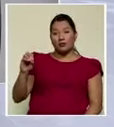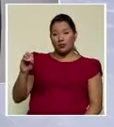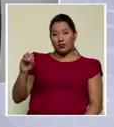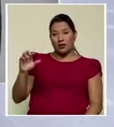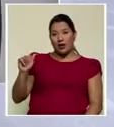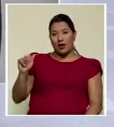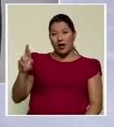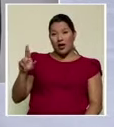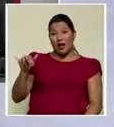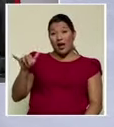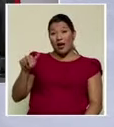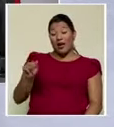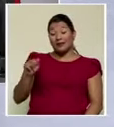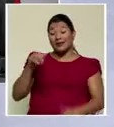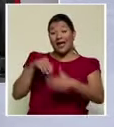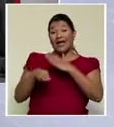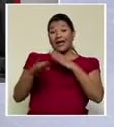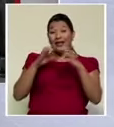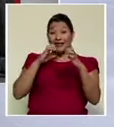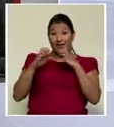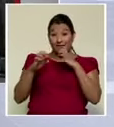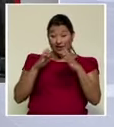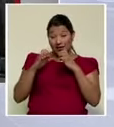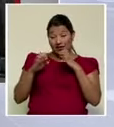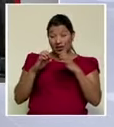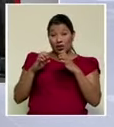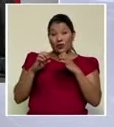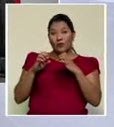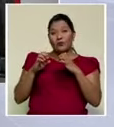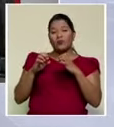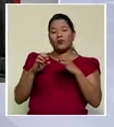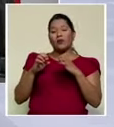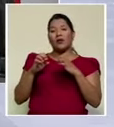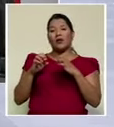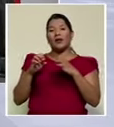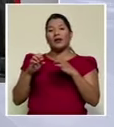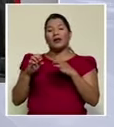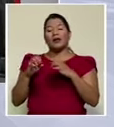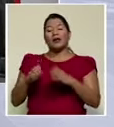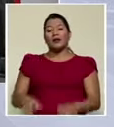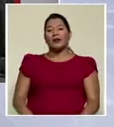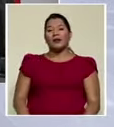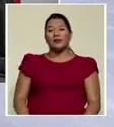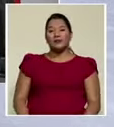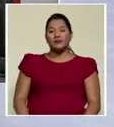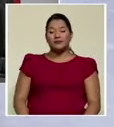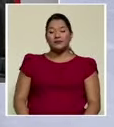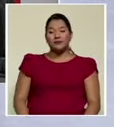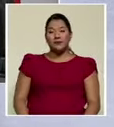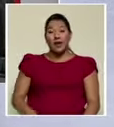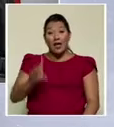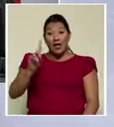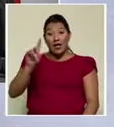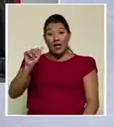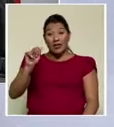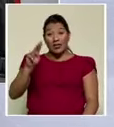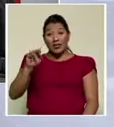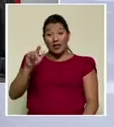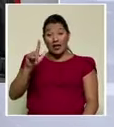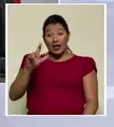compañero, colega Danilo Chávez del medio digital La Reacción. Danilo accede